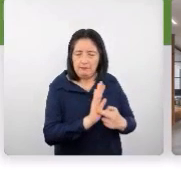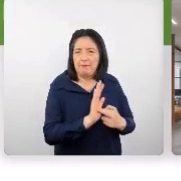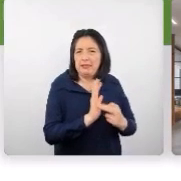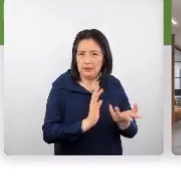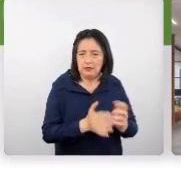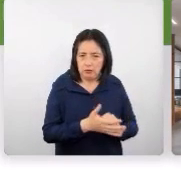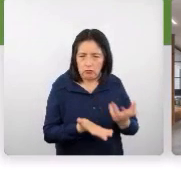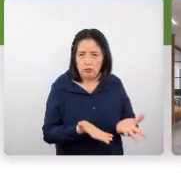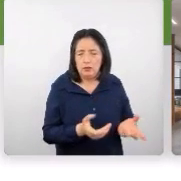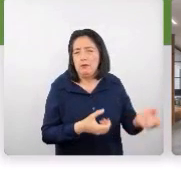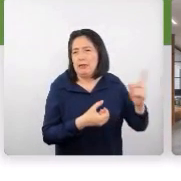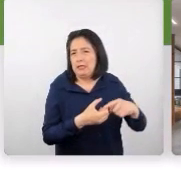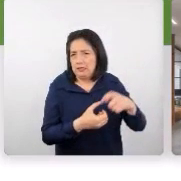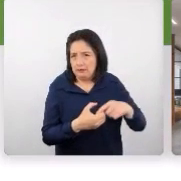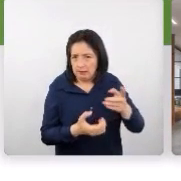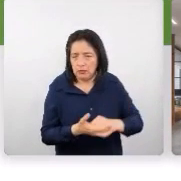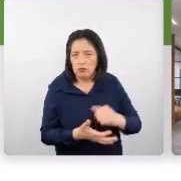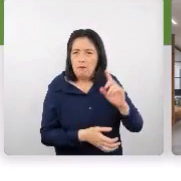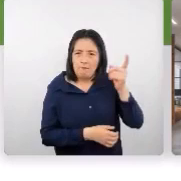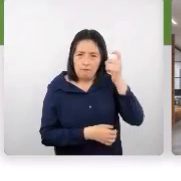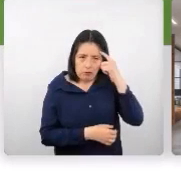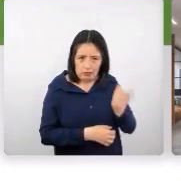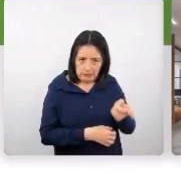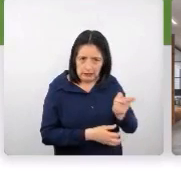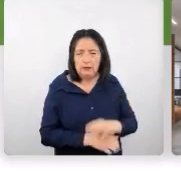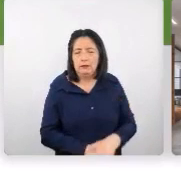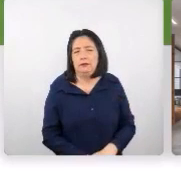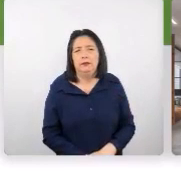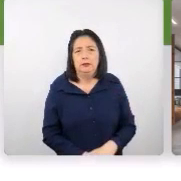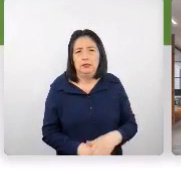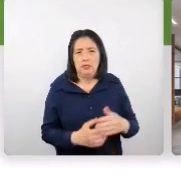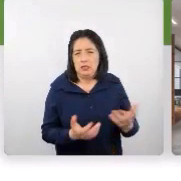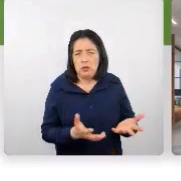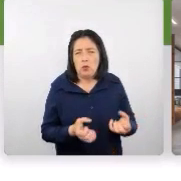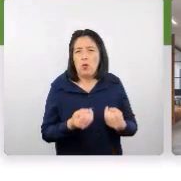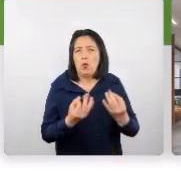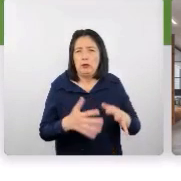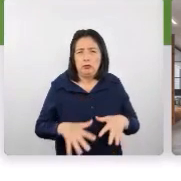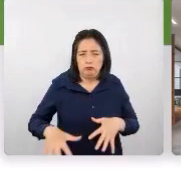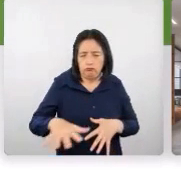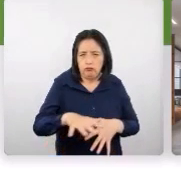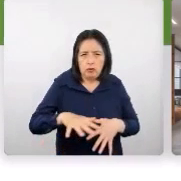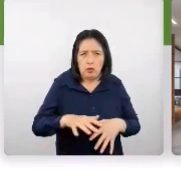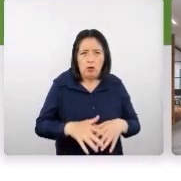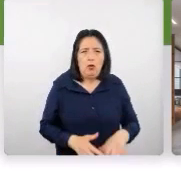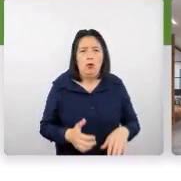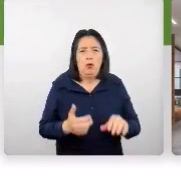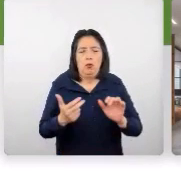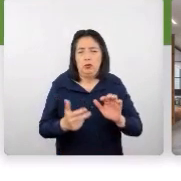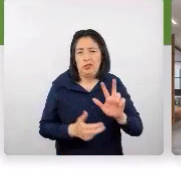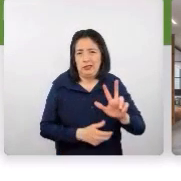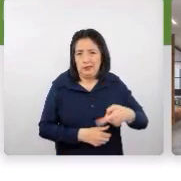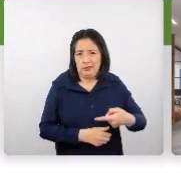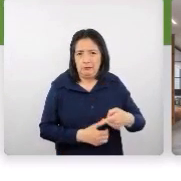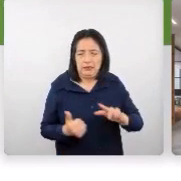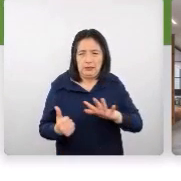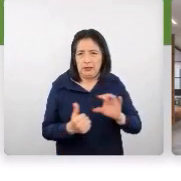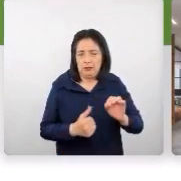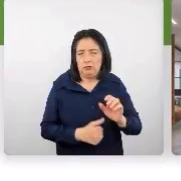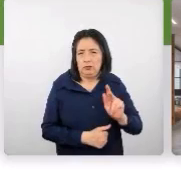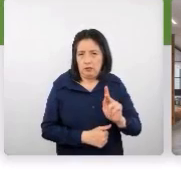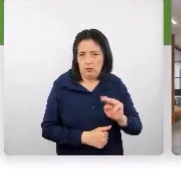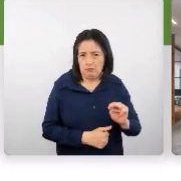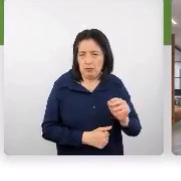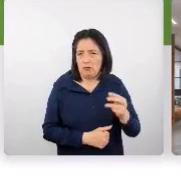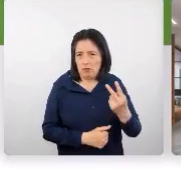y mayor participación política. Tiene una superficie de 83.600 kilómetros cuadrados